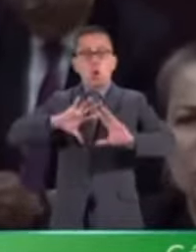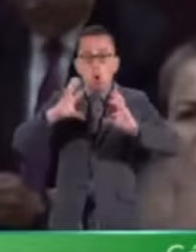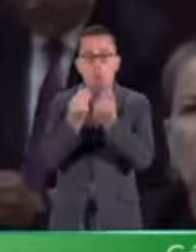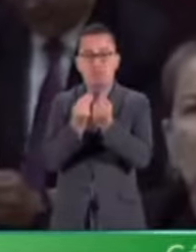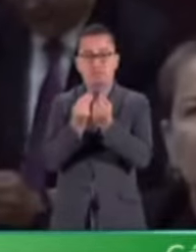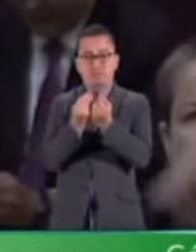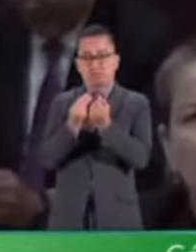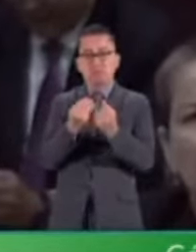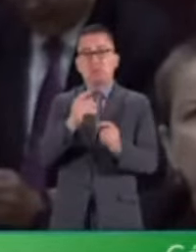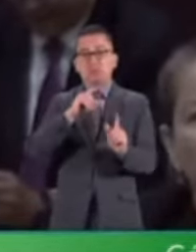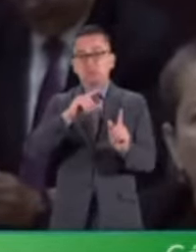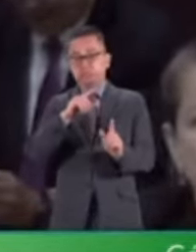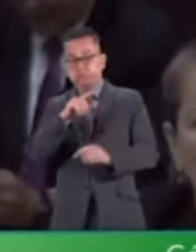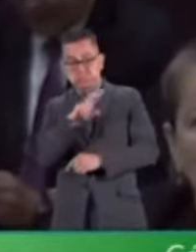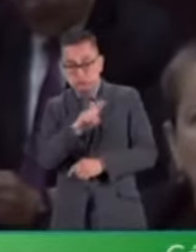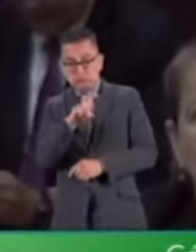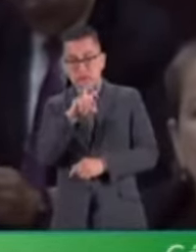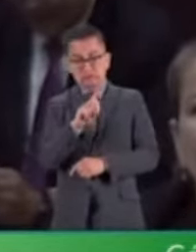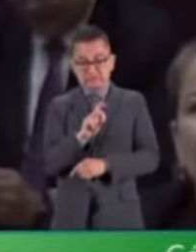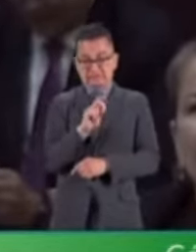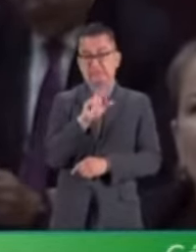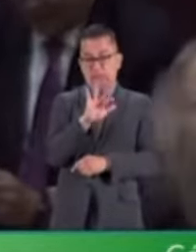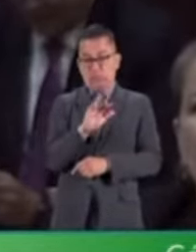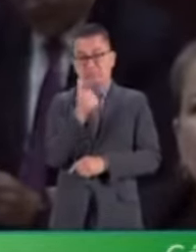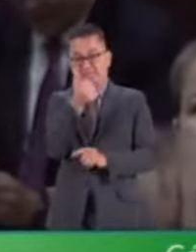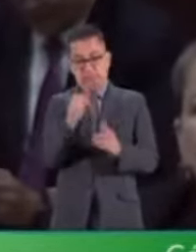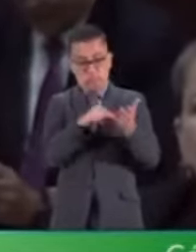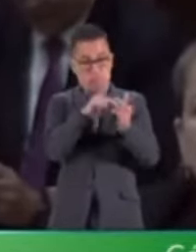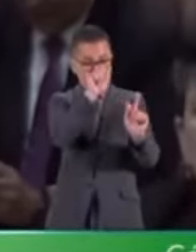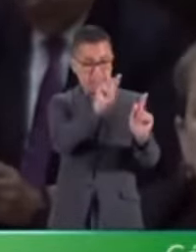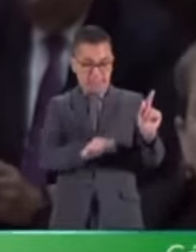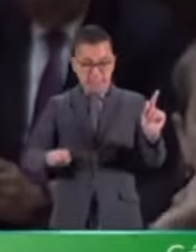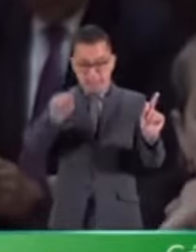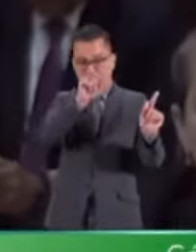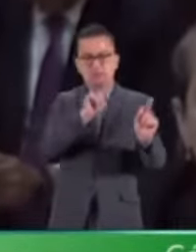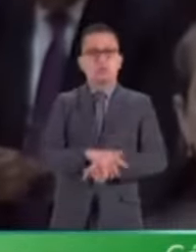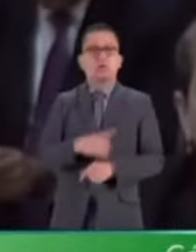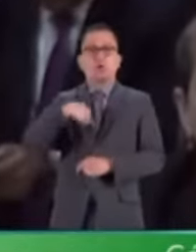256 de 300 distritos, el